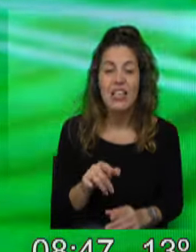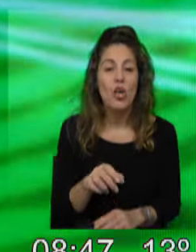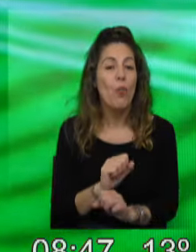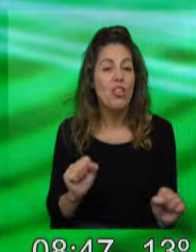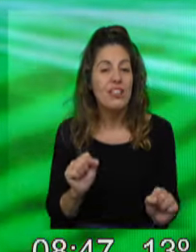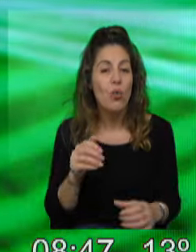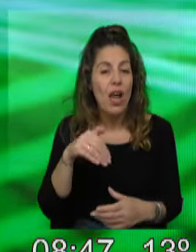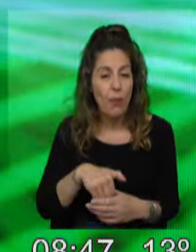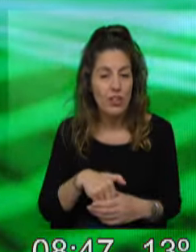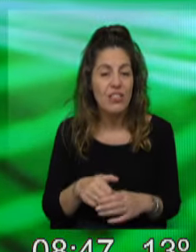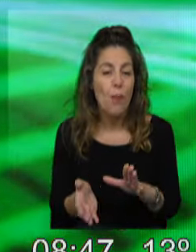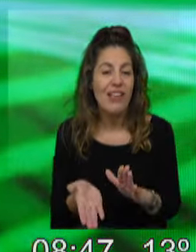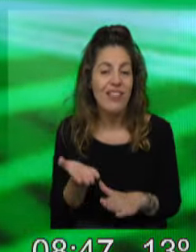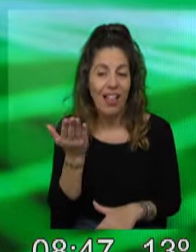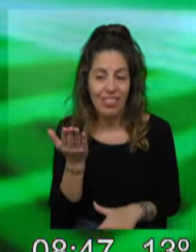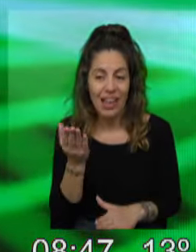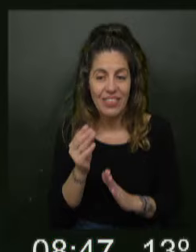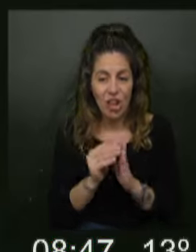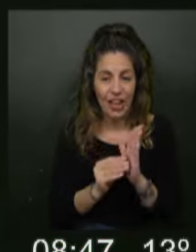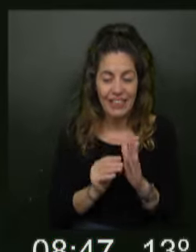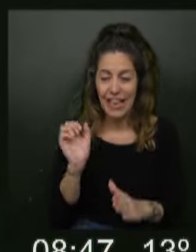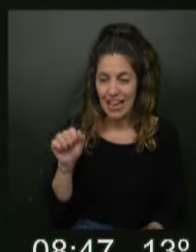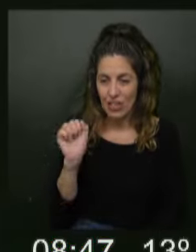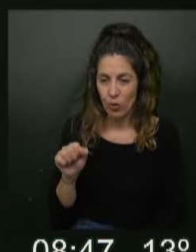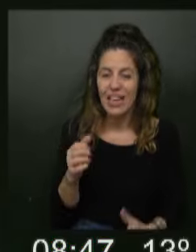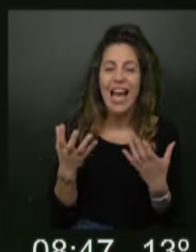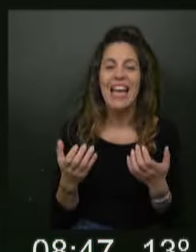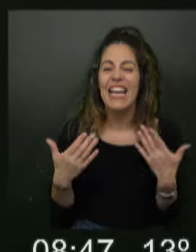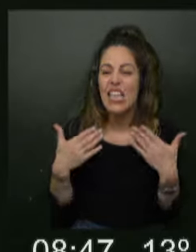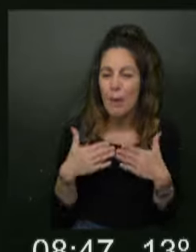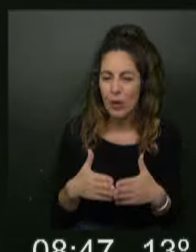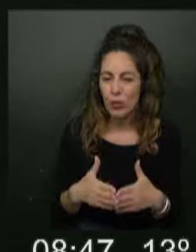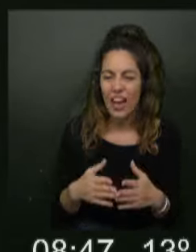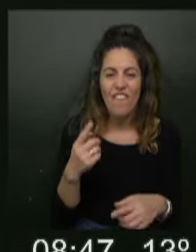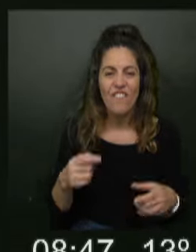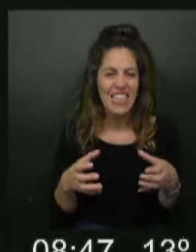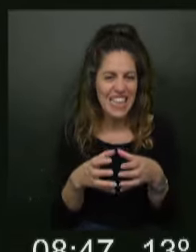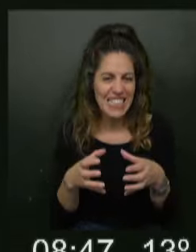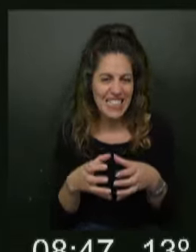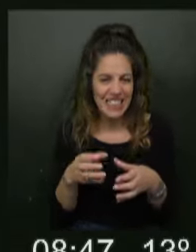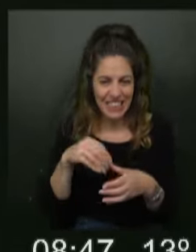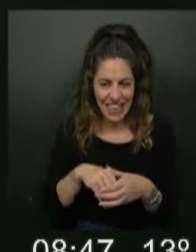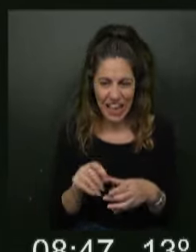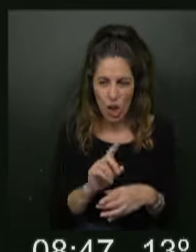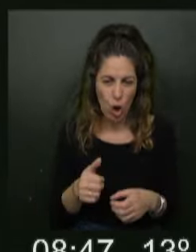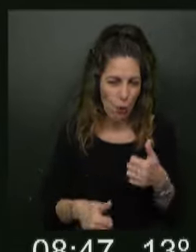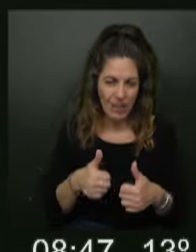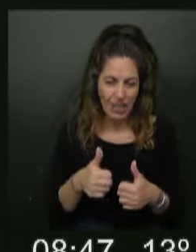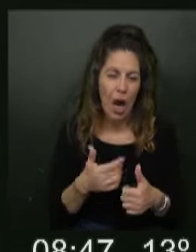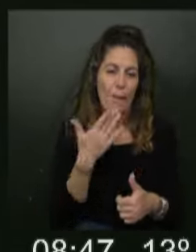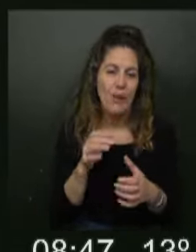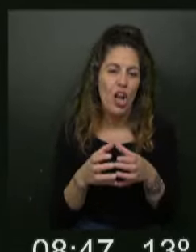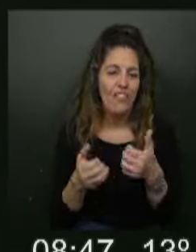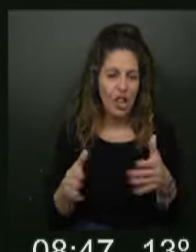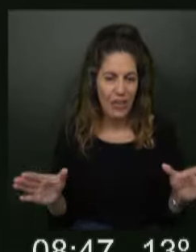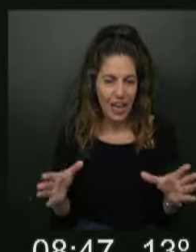votación un poco más alta de lo que están registrando en las encuestas te quería preguntar porque hay varias cnas que no son competitivas estoy hablando de Cabildo abierto partido